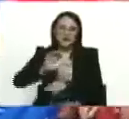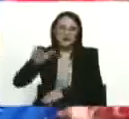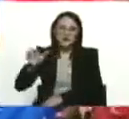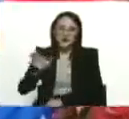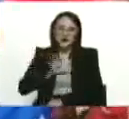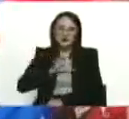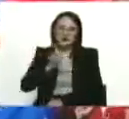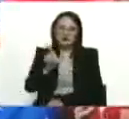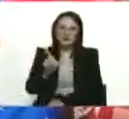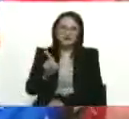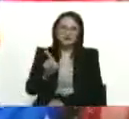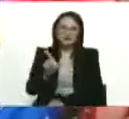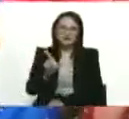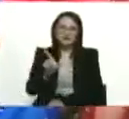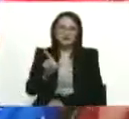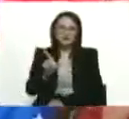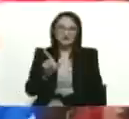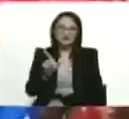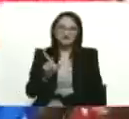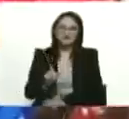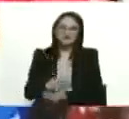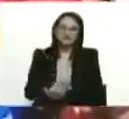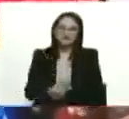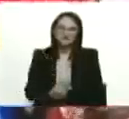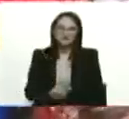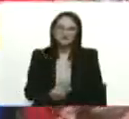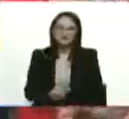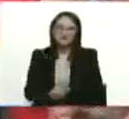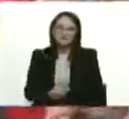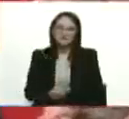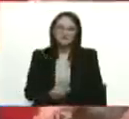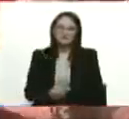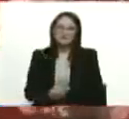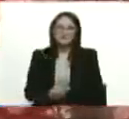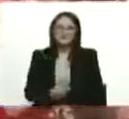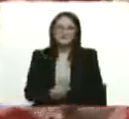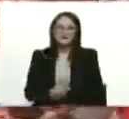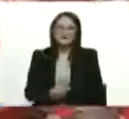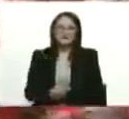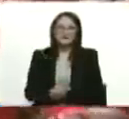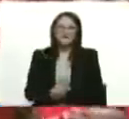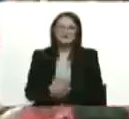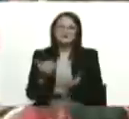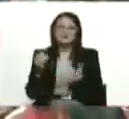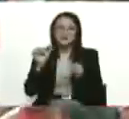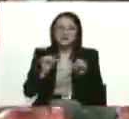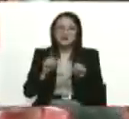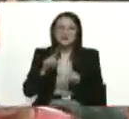Partido Socialista Unido de Venezuela, y asimismo pues destacó